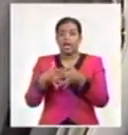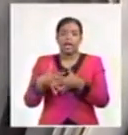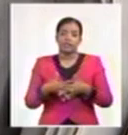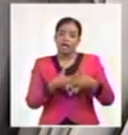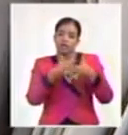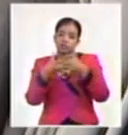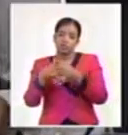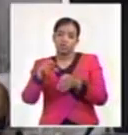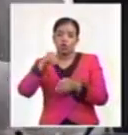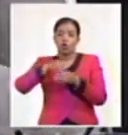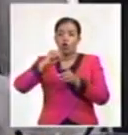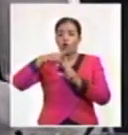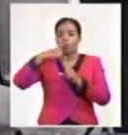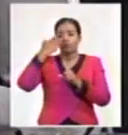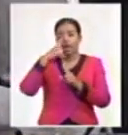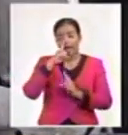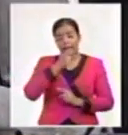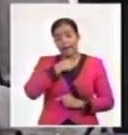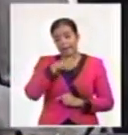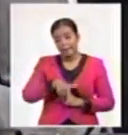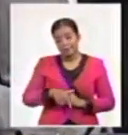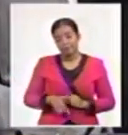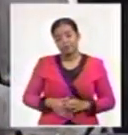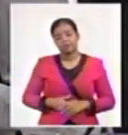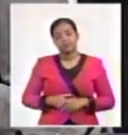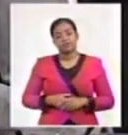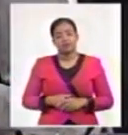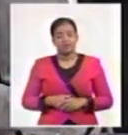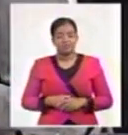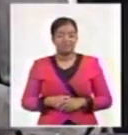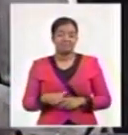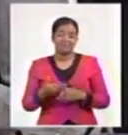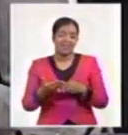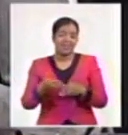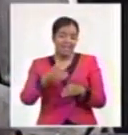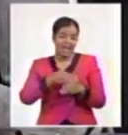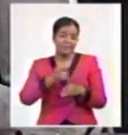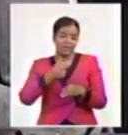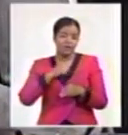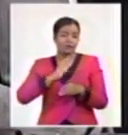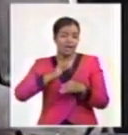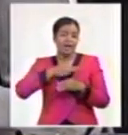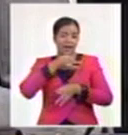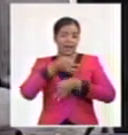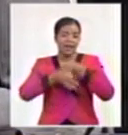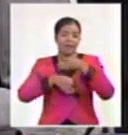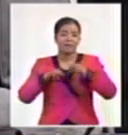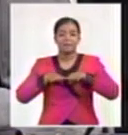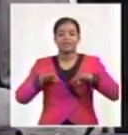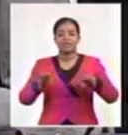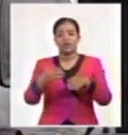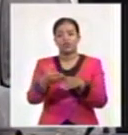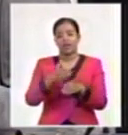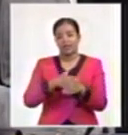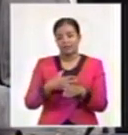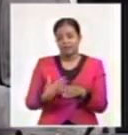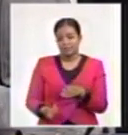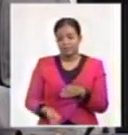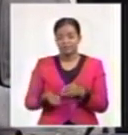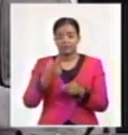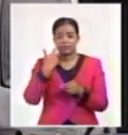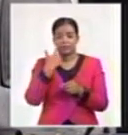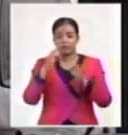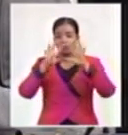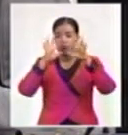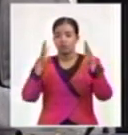ejemplo. Yo decía en una mesa redonda anterior que la división que viene